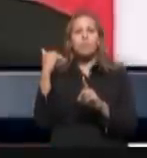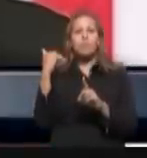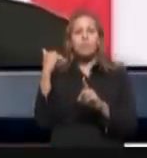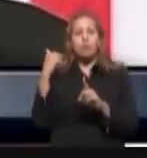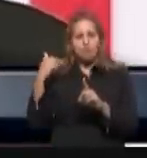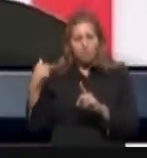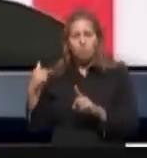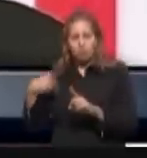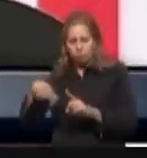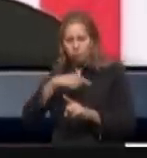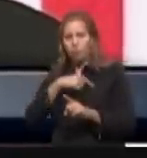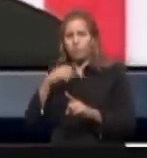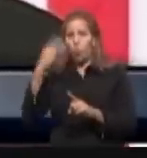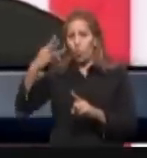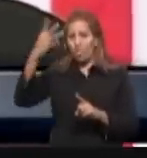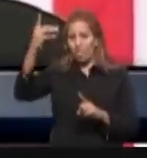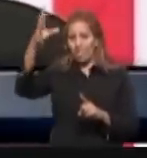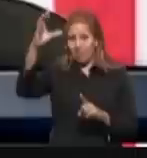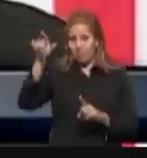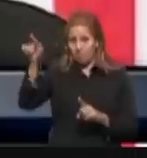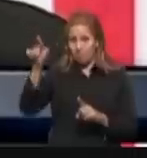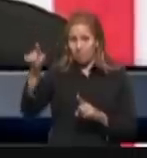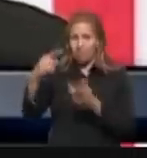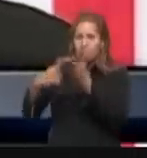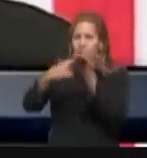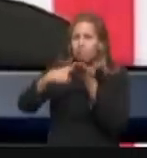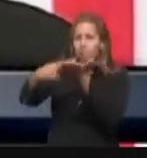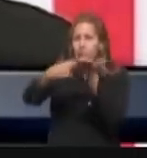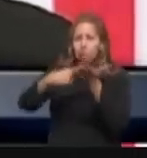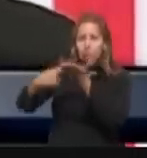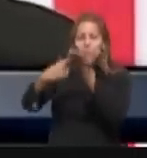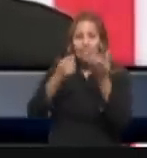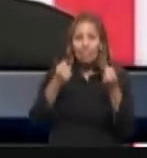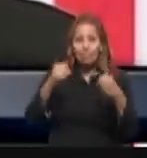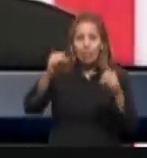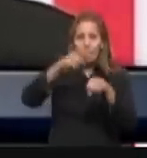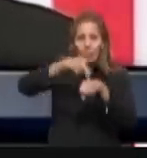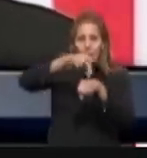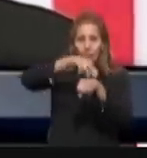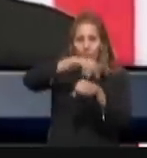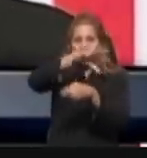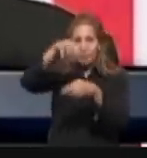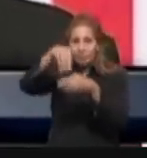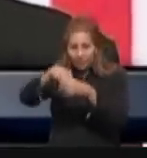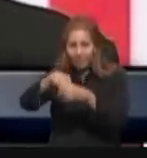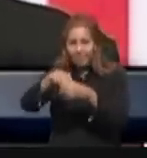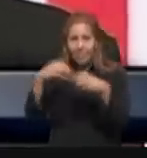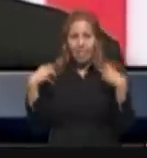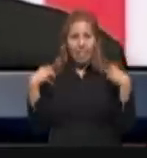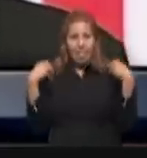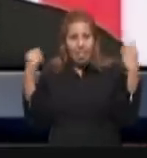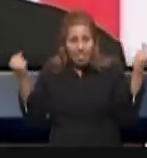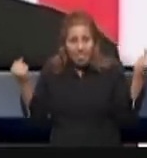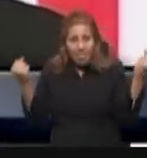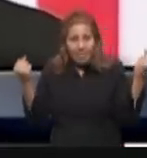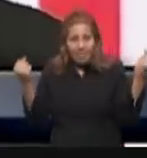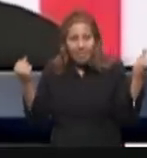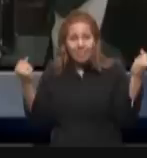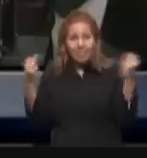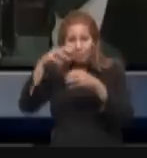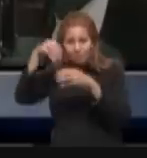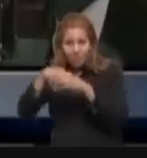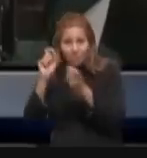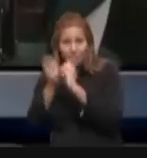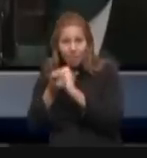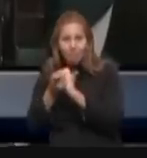las gestiones que llevamos a cabo en Washington para asegurar que se incluyera Puerto Rico en la reforma de salud federal.